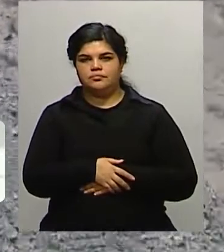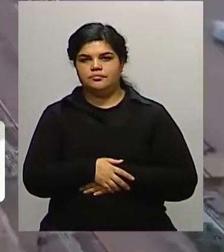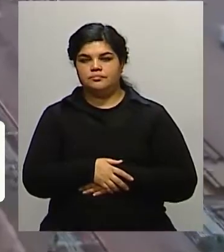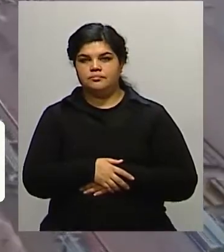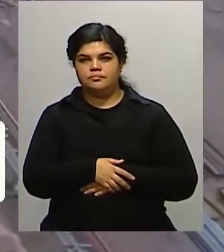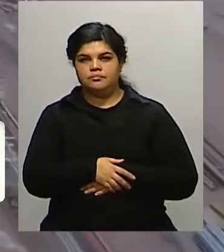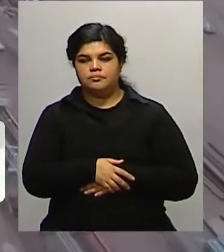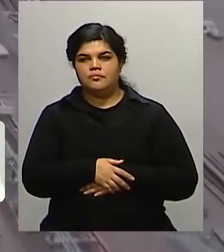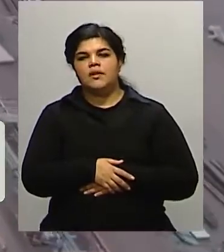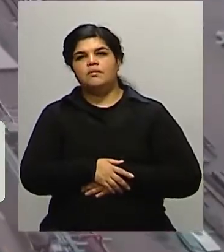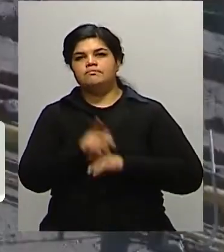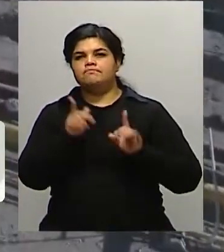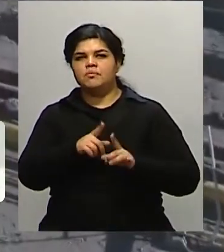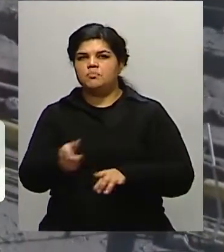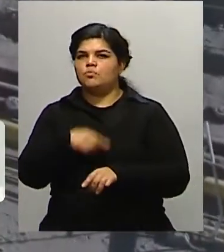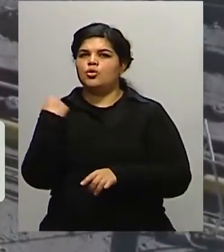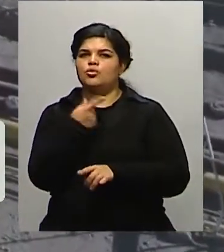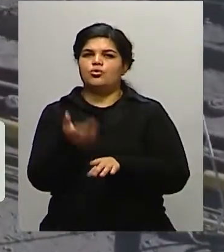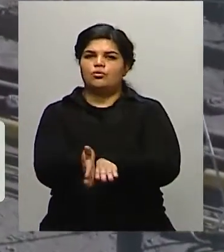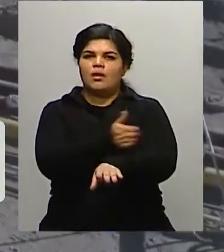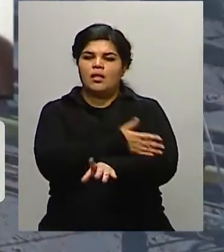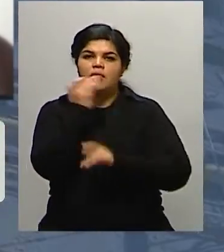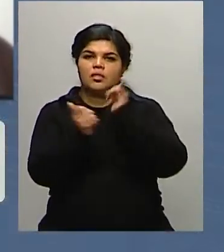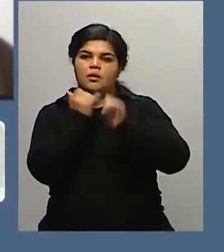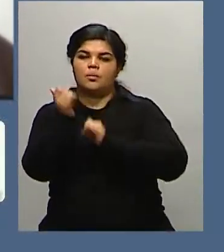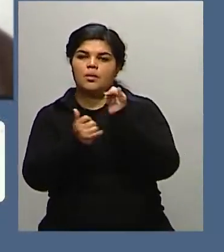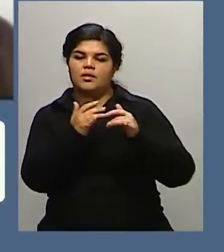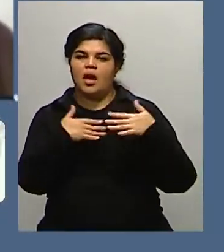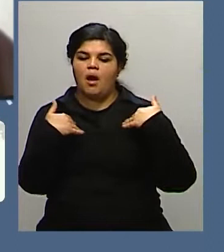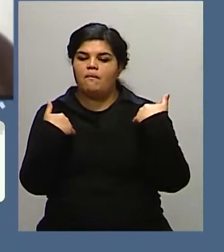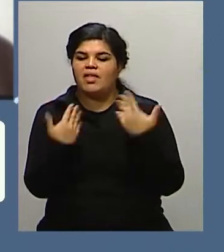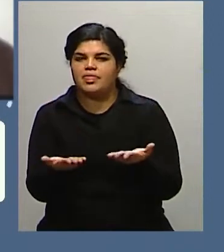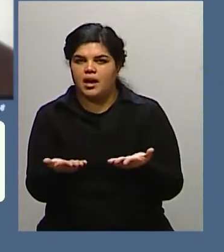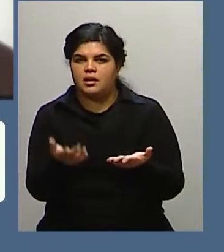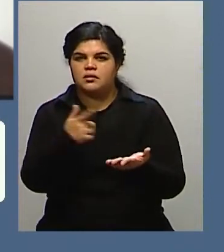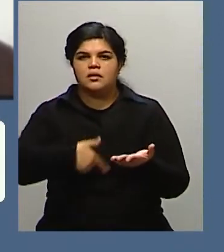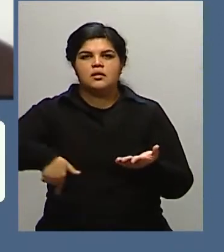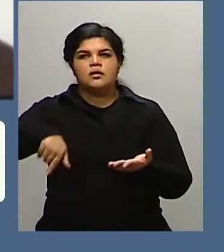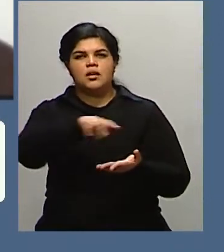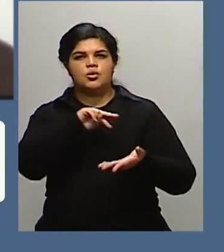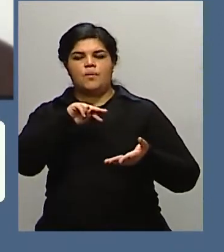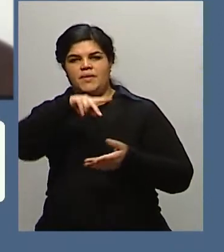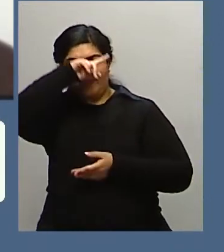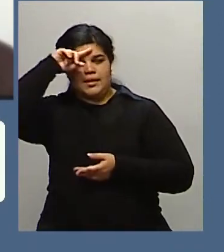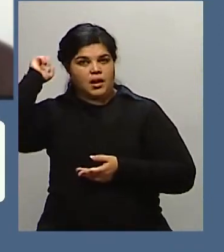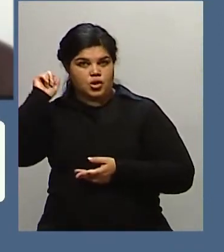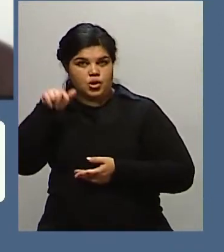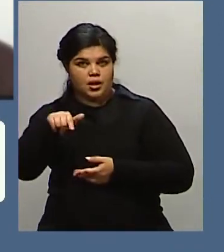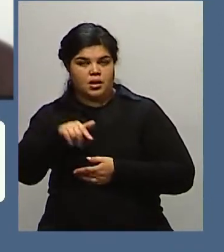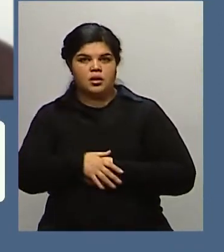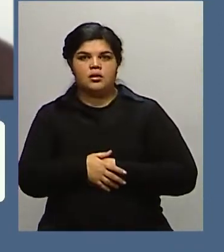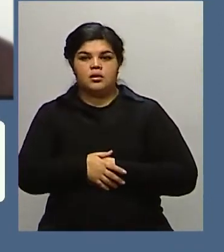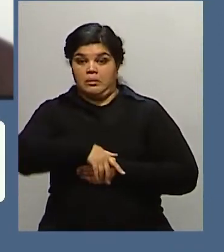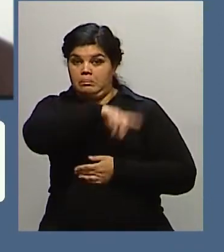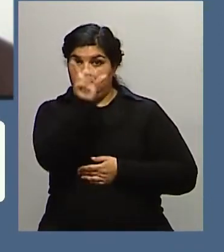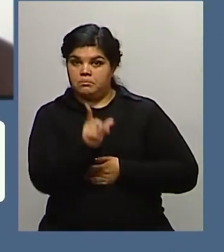las ventajas, por decirlo, o el beneficio que ha traído esta situación bélica a nivel internacional a nuestro país. Pero obviamente también tiene